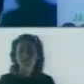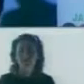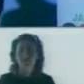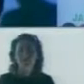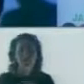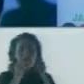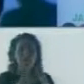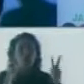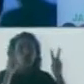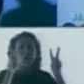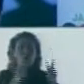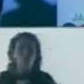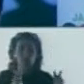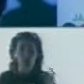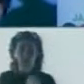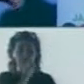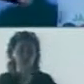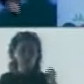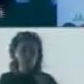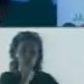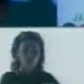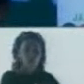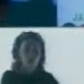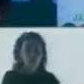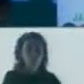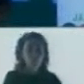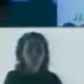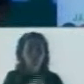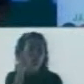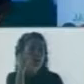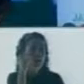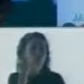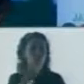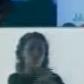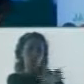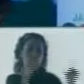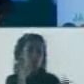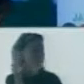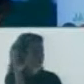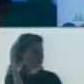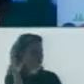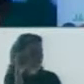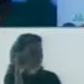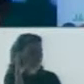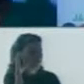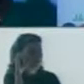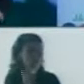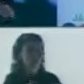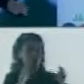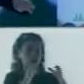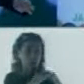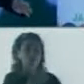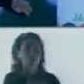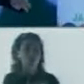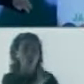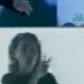nueva economía, la provincia de Jaén, todos. Ahora, yo escucho la televisión. El propio de Izquierda Unida decía que éramos la